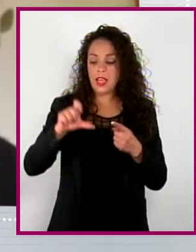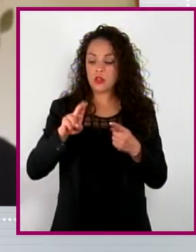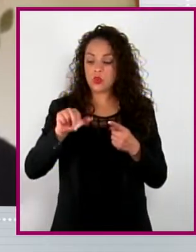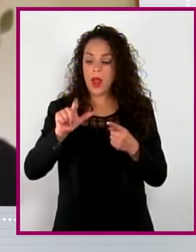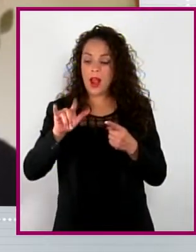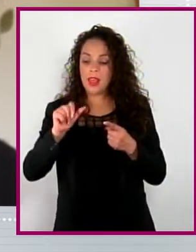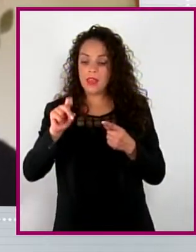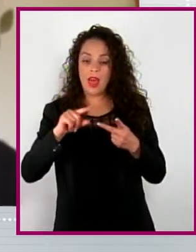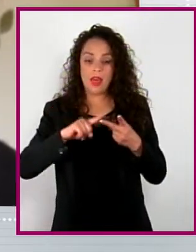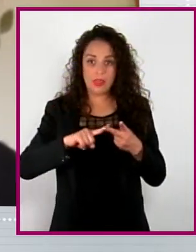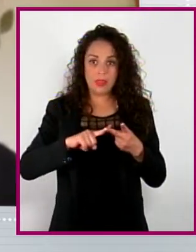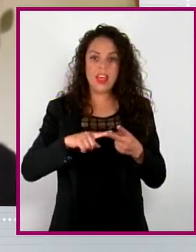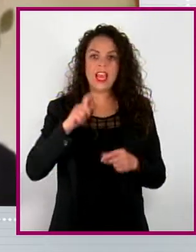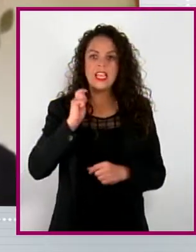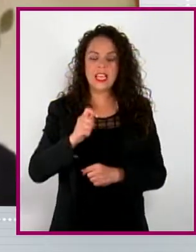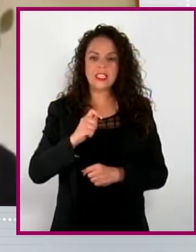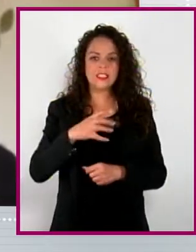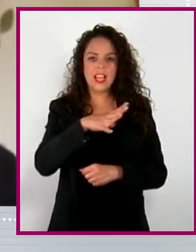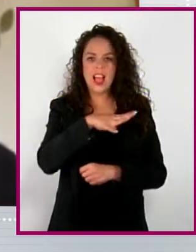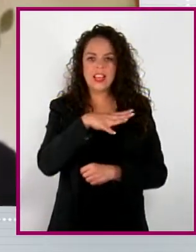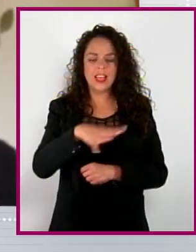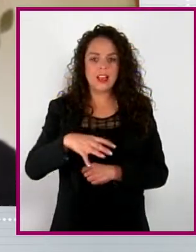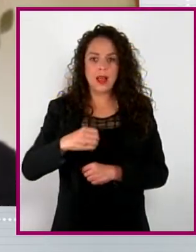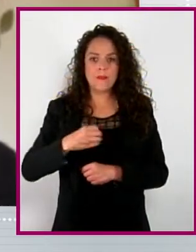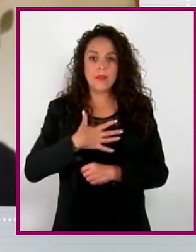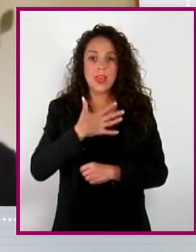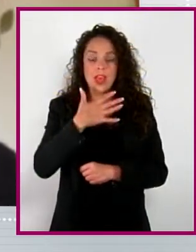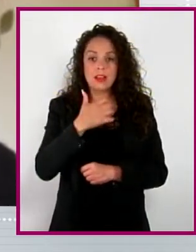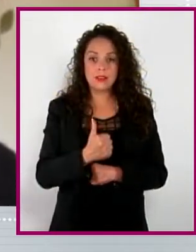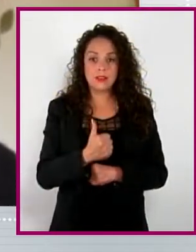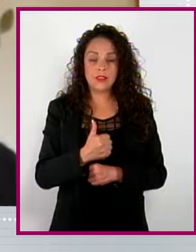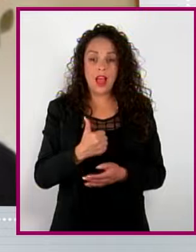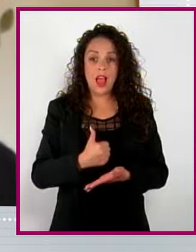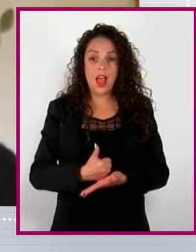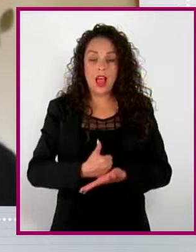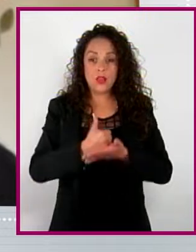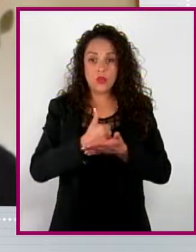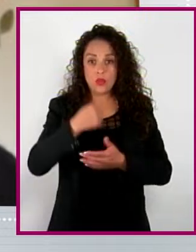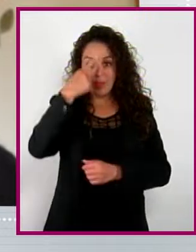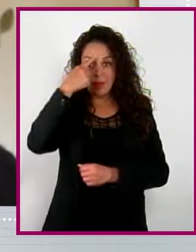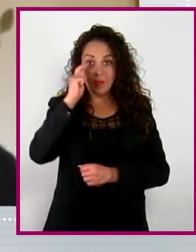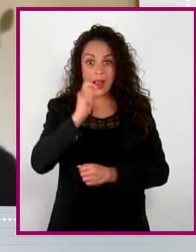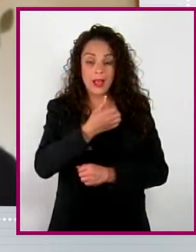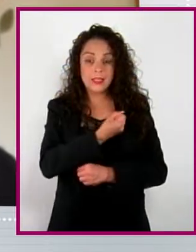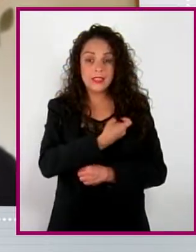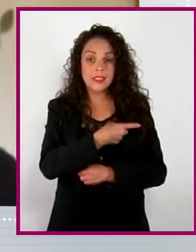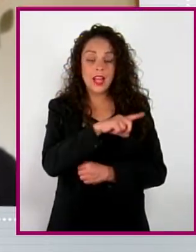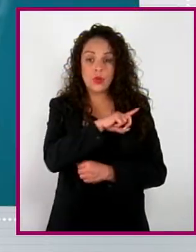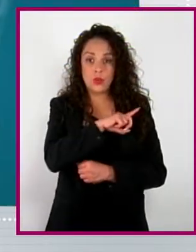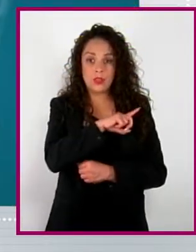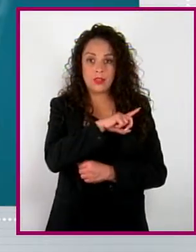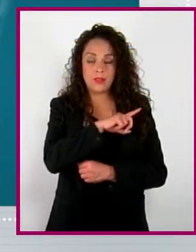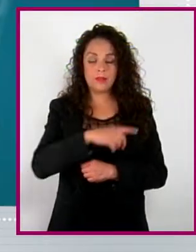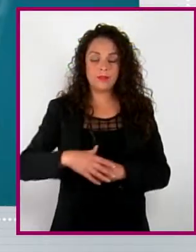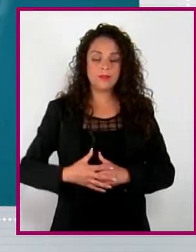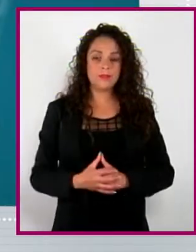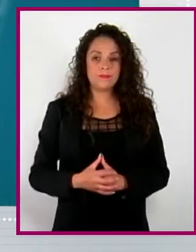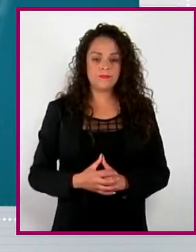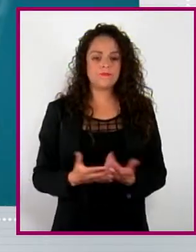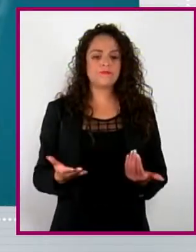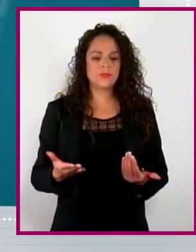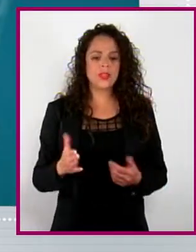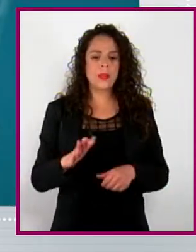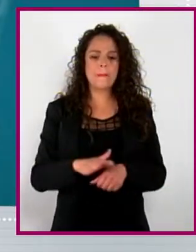de bienestar general, contribuye a la vivencia de nuestra salud en general. ¿Por qué nos